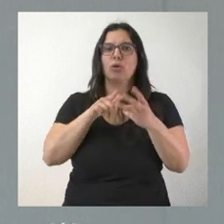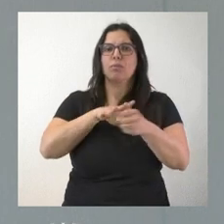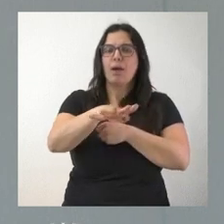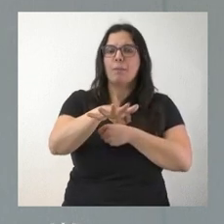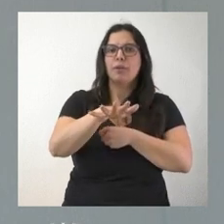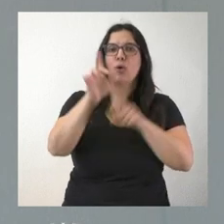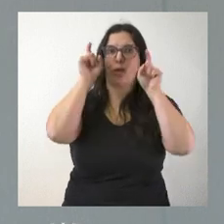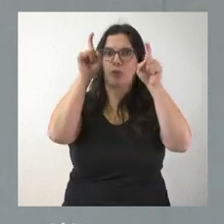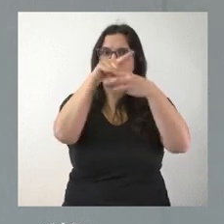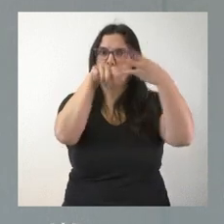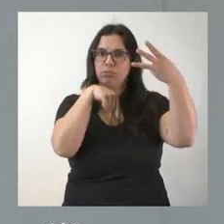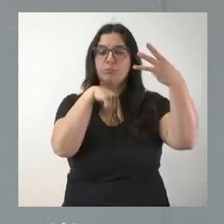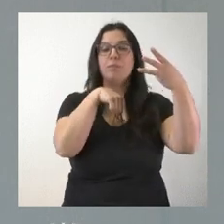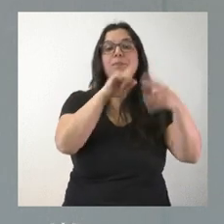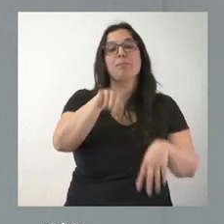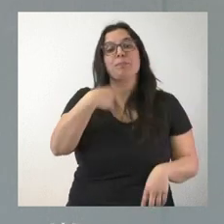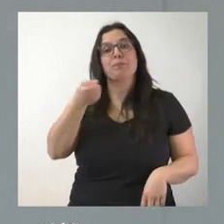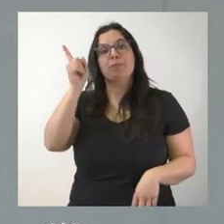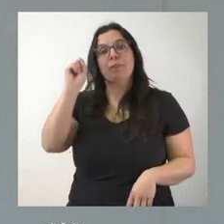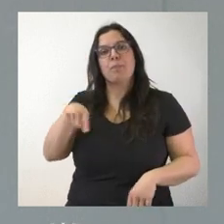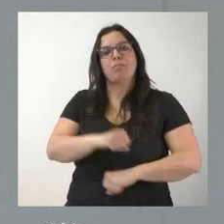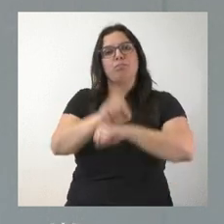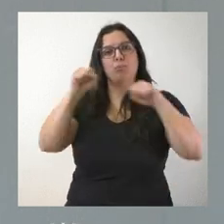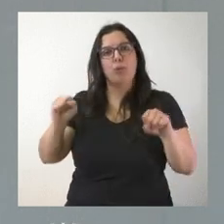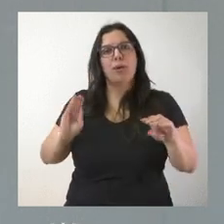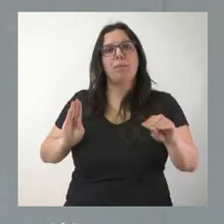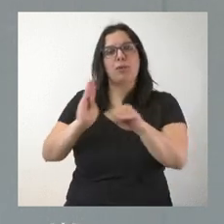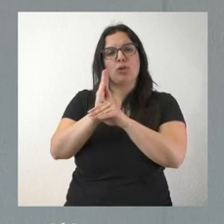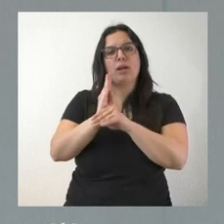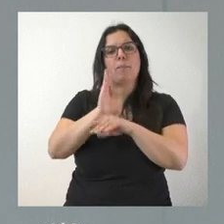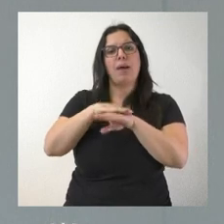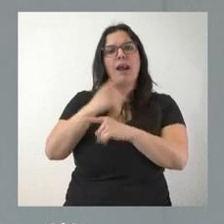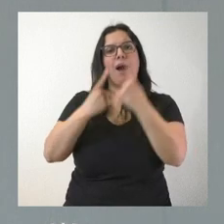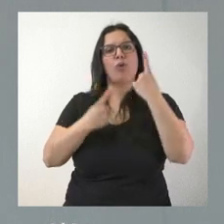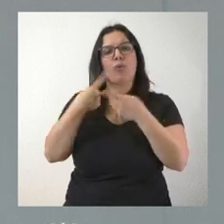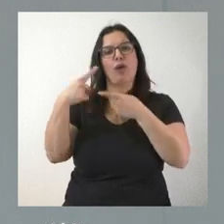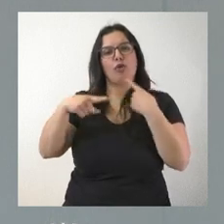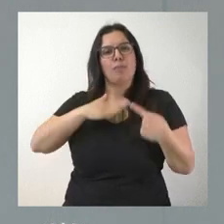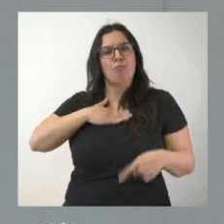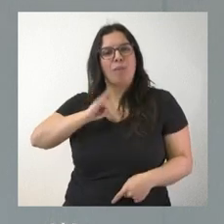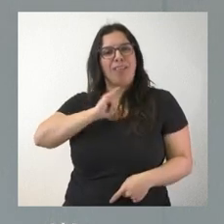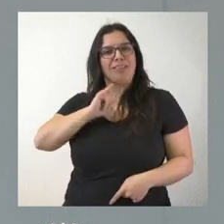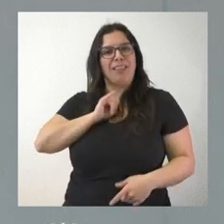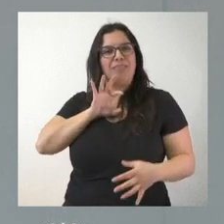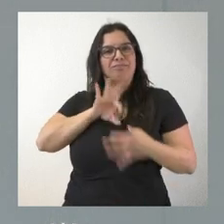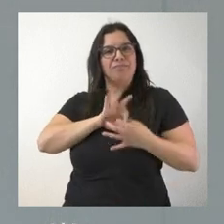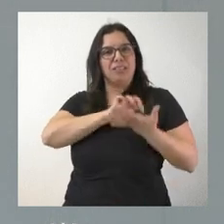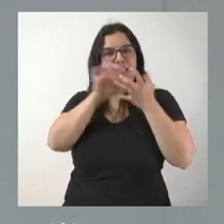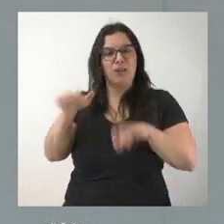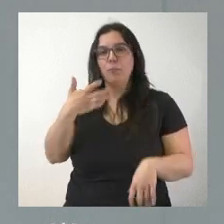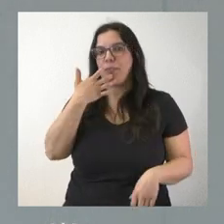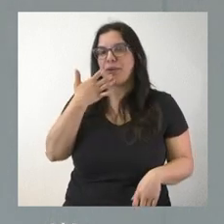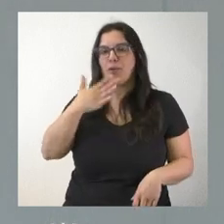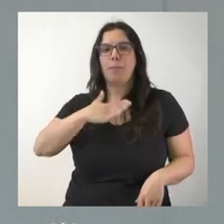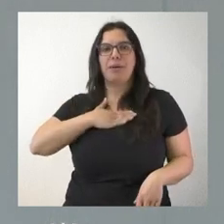ámbito educativo y luego estamos hablando también de fortalecer las inversiones En algunas de las señas de identidad de nuestra comunidad Autónoma como pueda ser